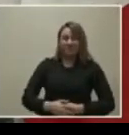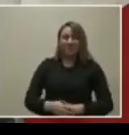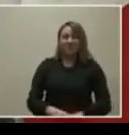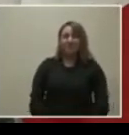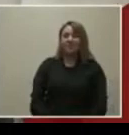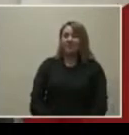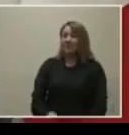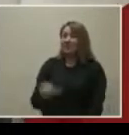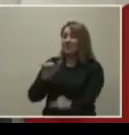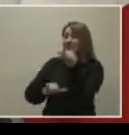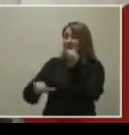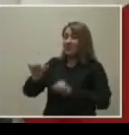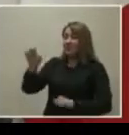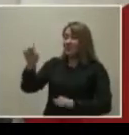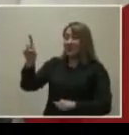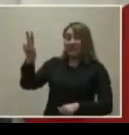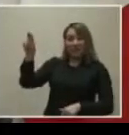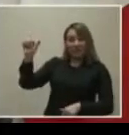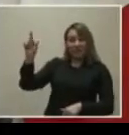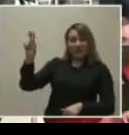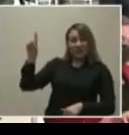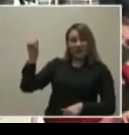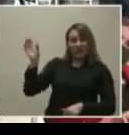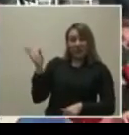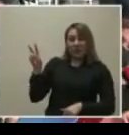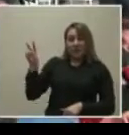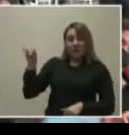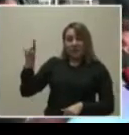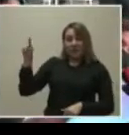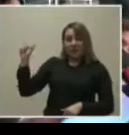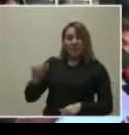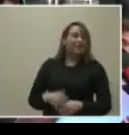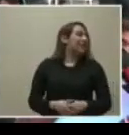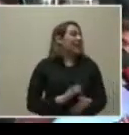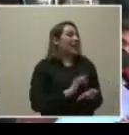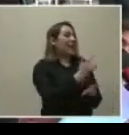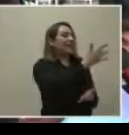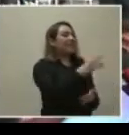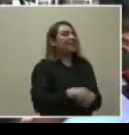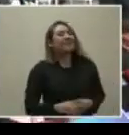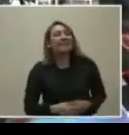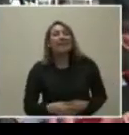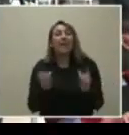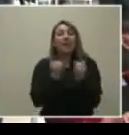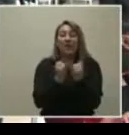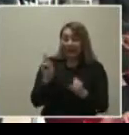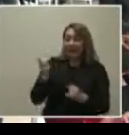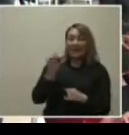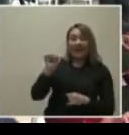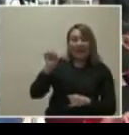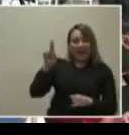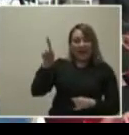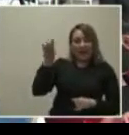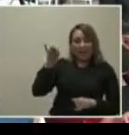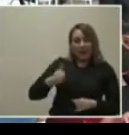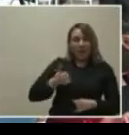Bueno, continuamos con Eduardo Villa. Gracias, Néstor. Pues también para ti, Carpio, aprovechando que te encuentras aquí.